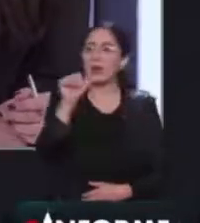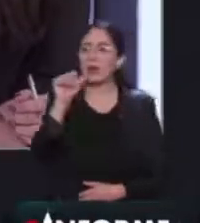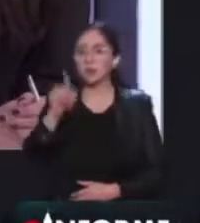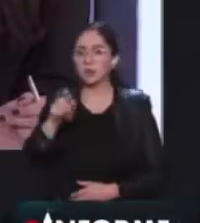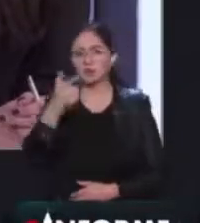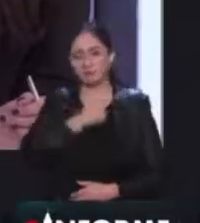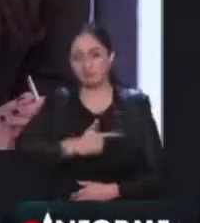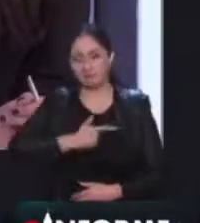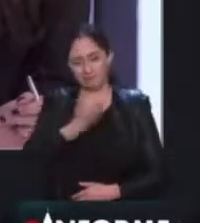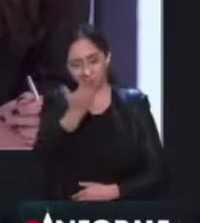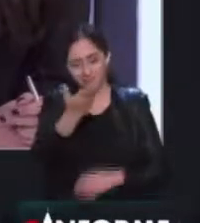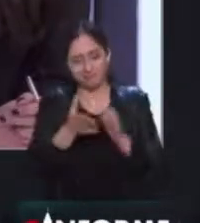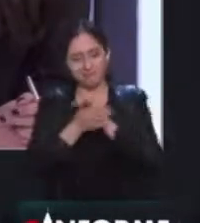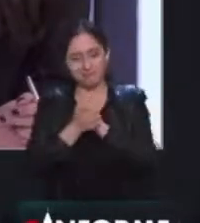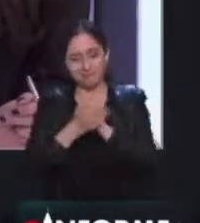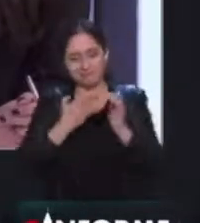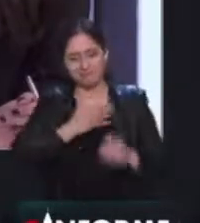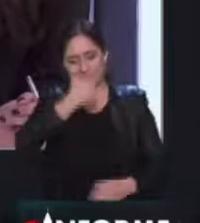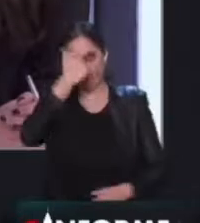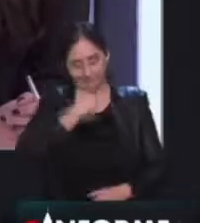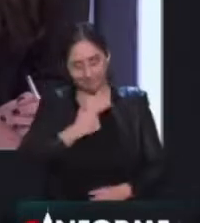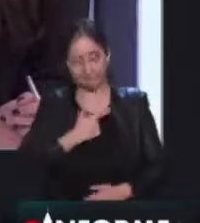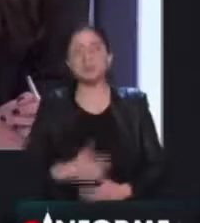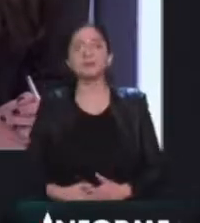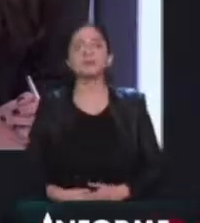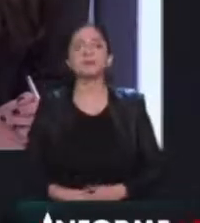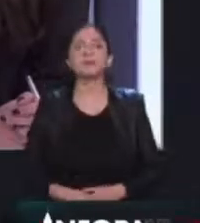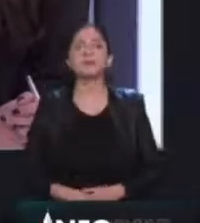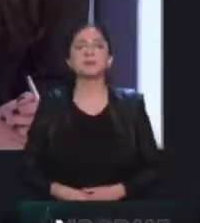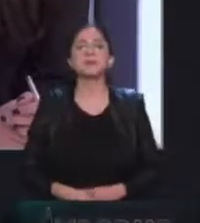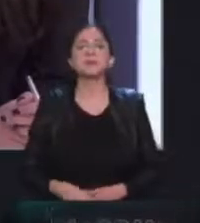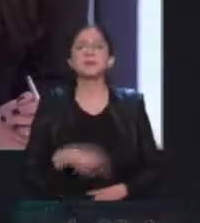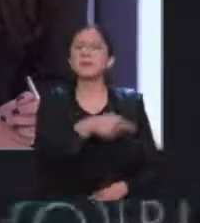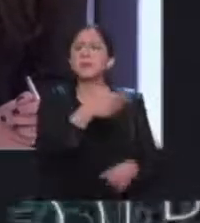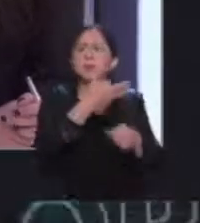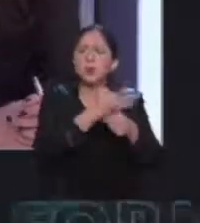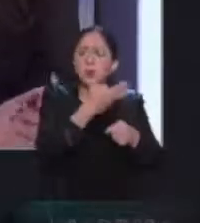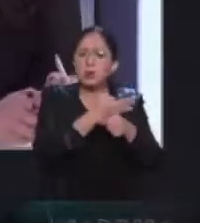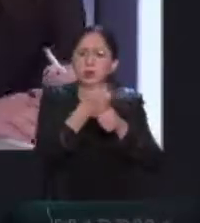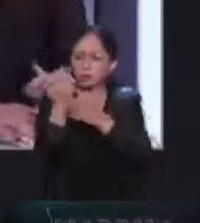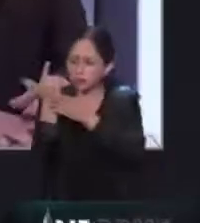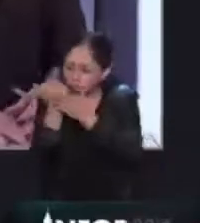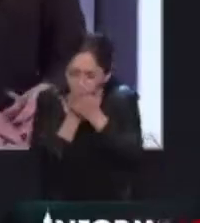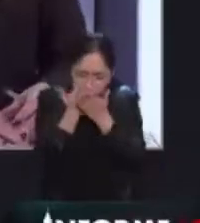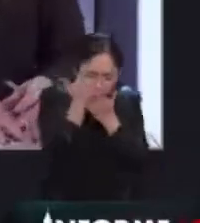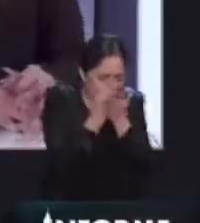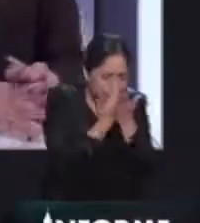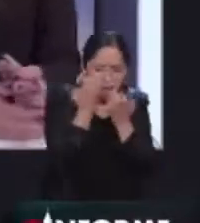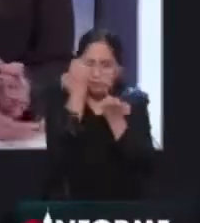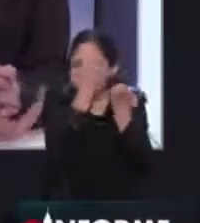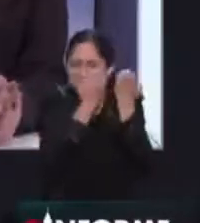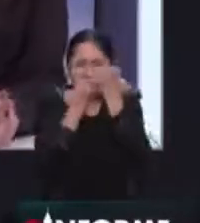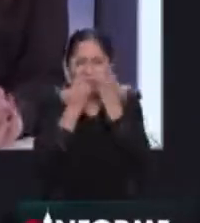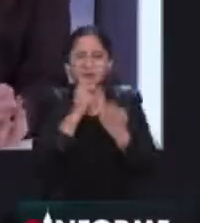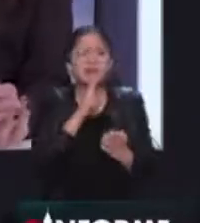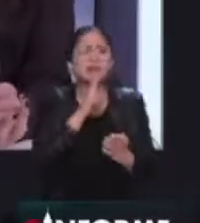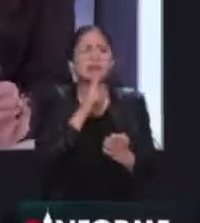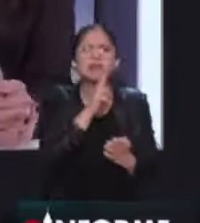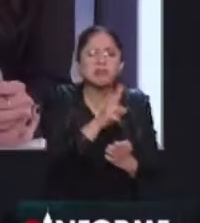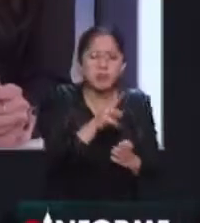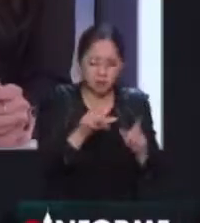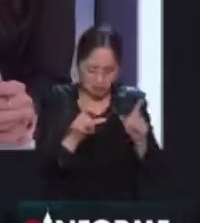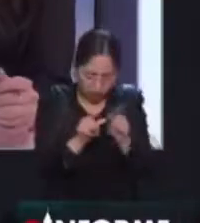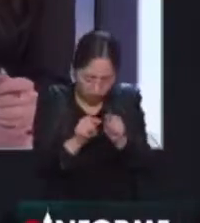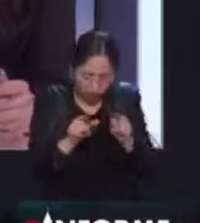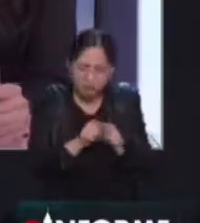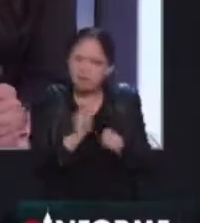buenas noches. Edgar, pues sobre los datos de este estudio, quisiéramos preguntarte de entrada, ¿cuáles son las principales conclusiones